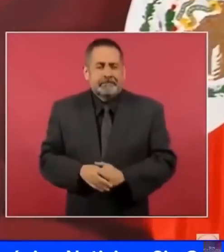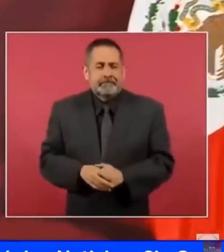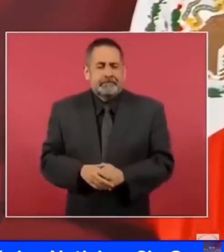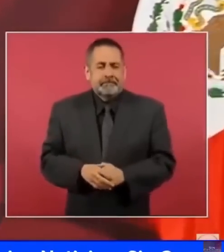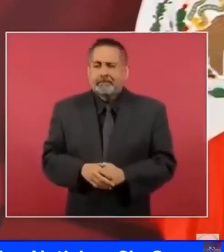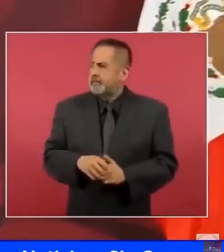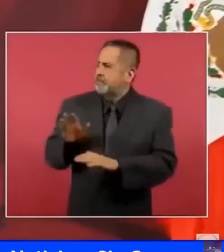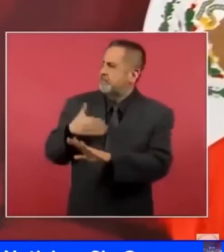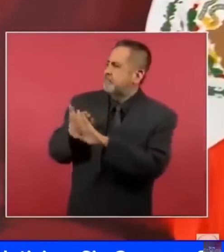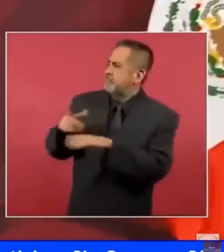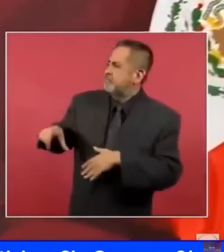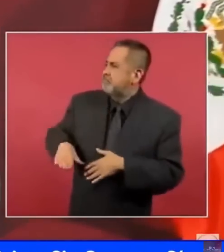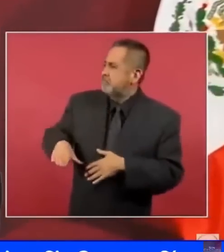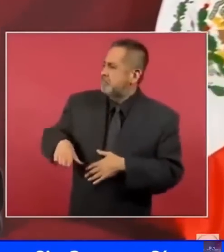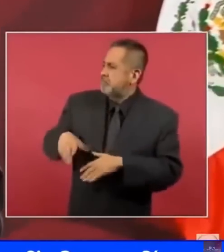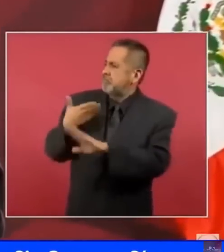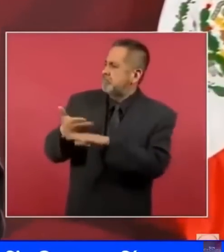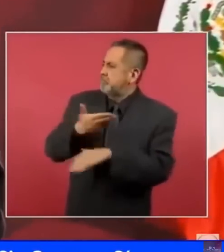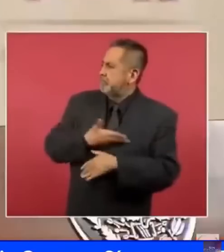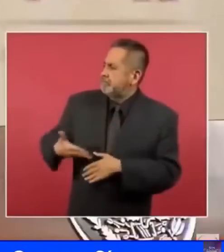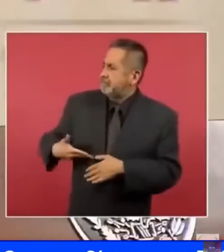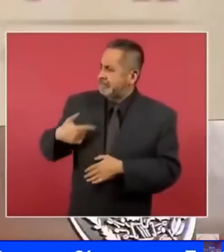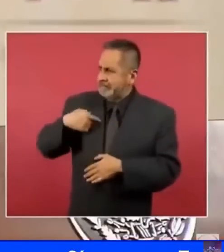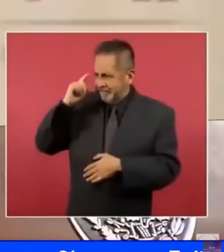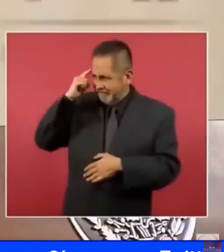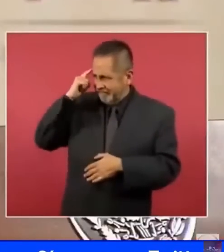el gobierno y del presidente,